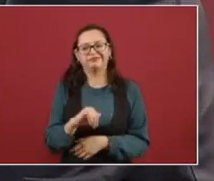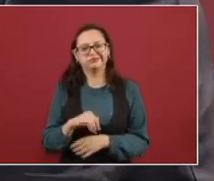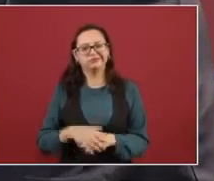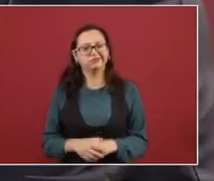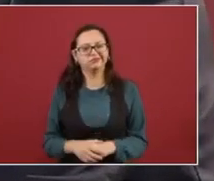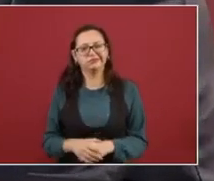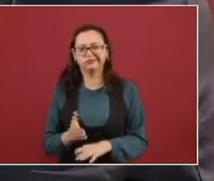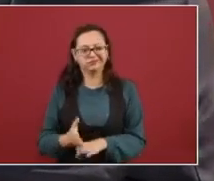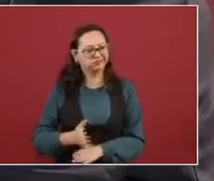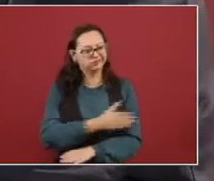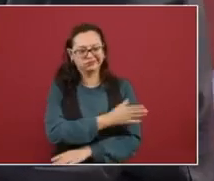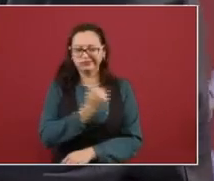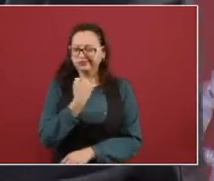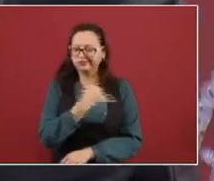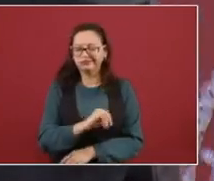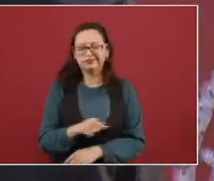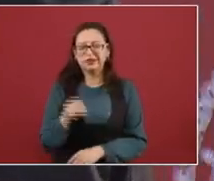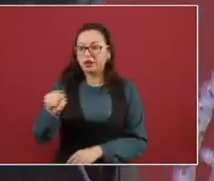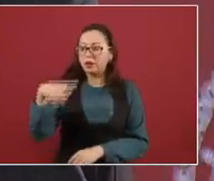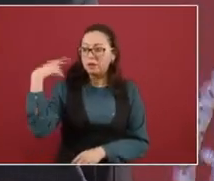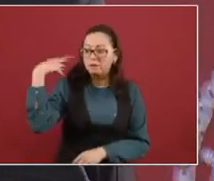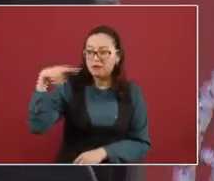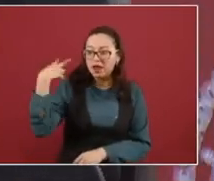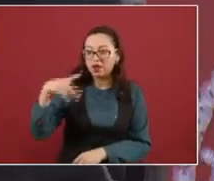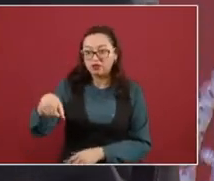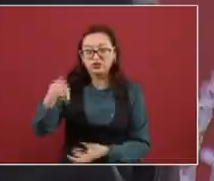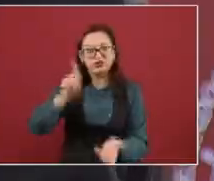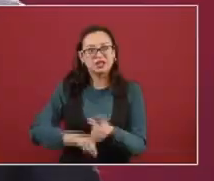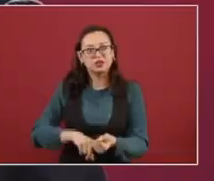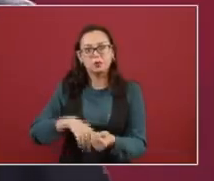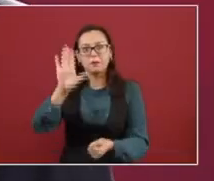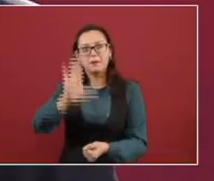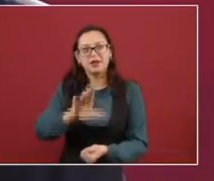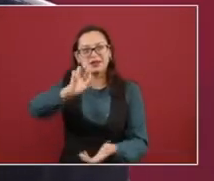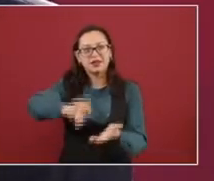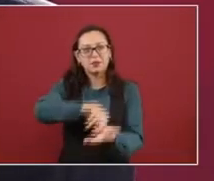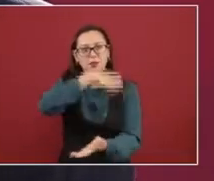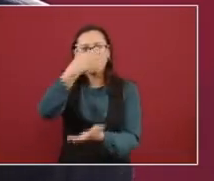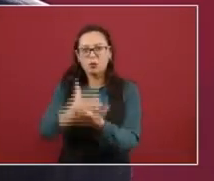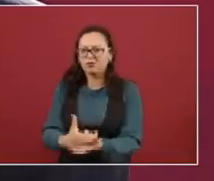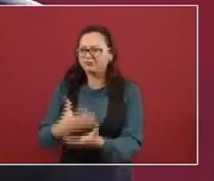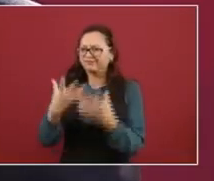con tantos recursos naturales, es como una república Veracruz, tiene de todo,